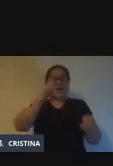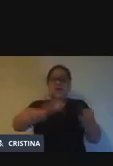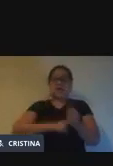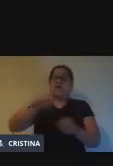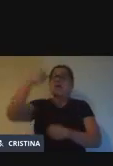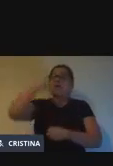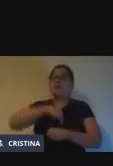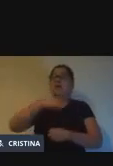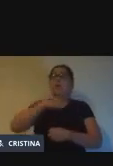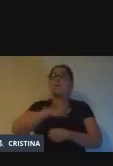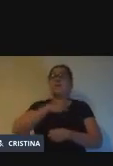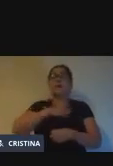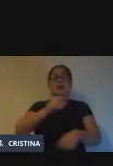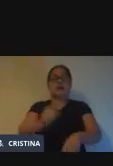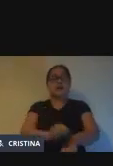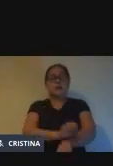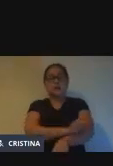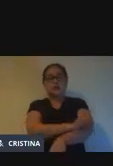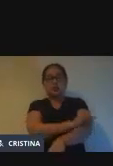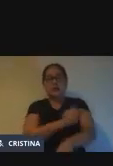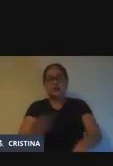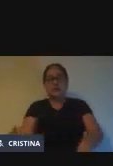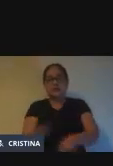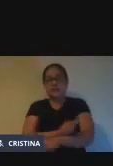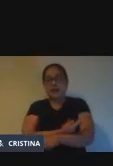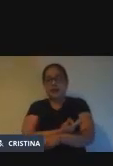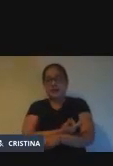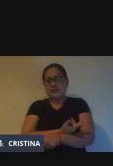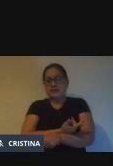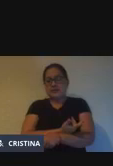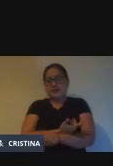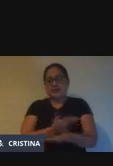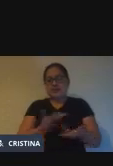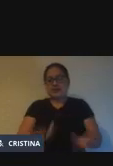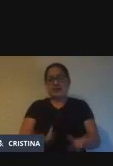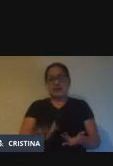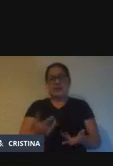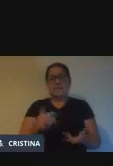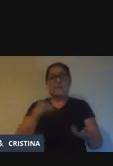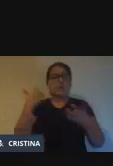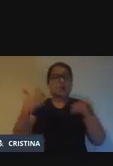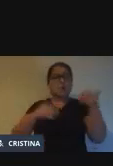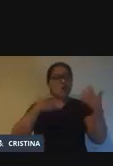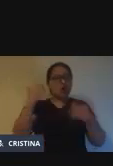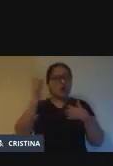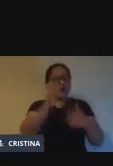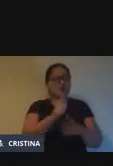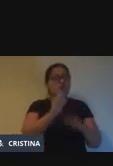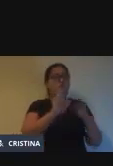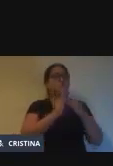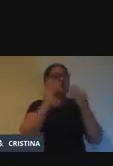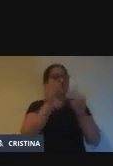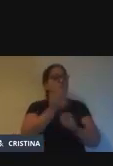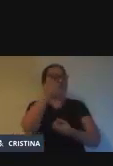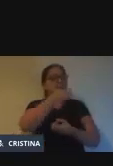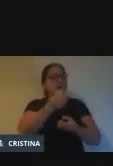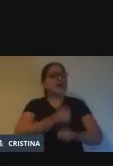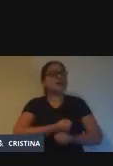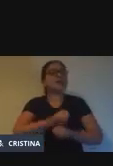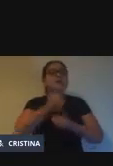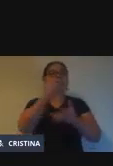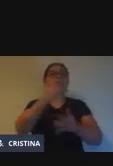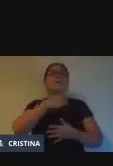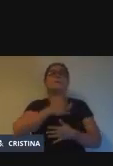las emociones y por qué te lo digo, porque la irritabilidad es una forma de comunicar las emociones